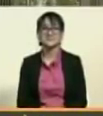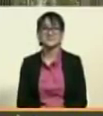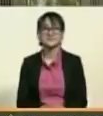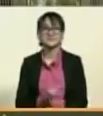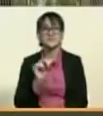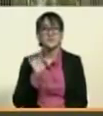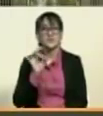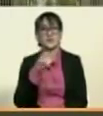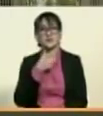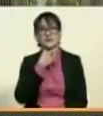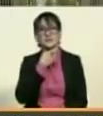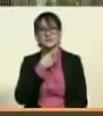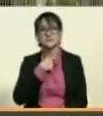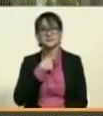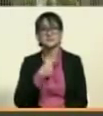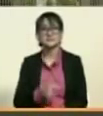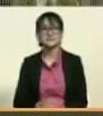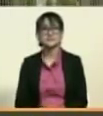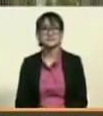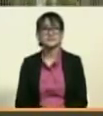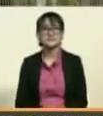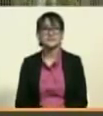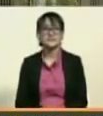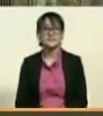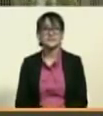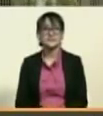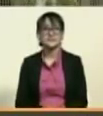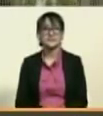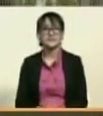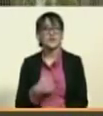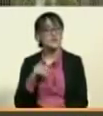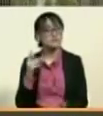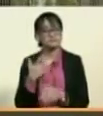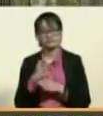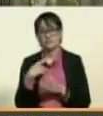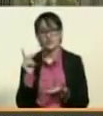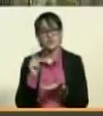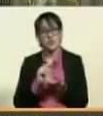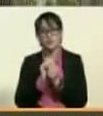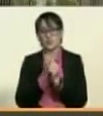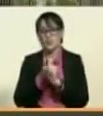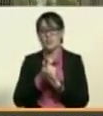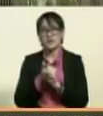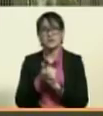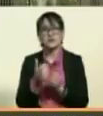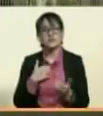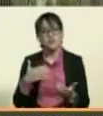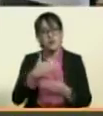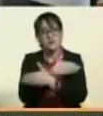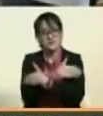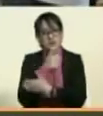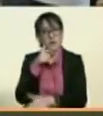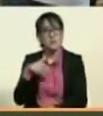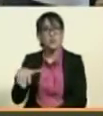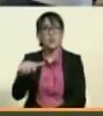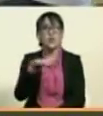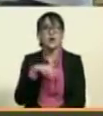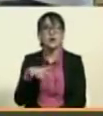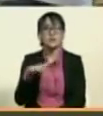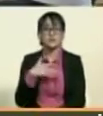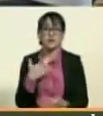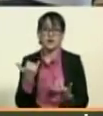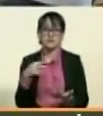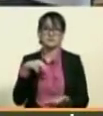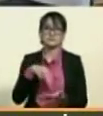muy afónico. Pero yo dije, no, yo voy a del Tamacuro. Yo voy a Tucupita, yo voy a abrazar al pueblo del Tamacuro. Y aquí estoy,